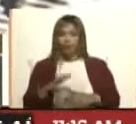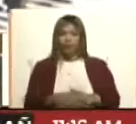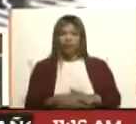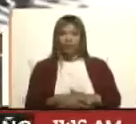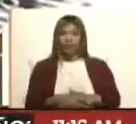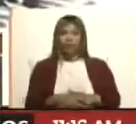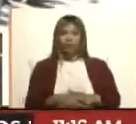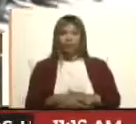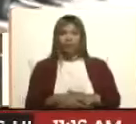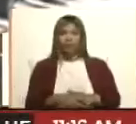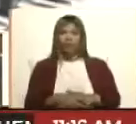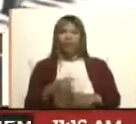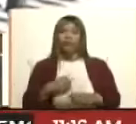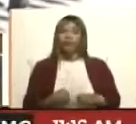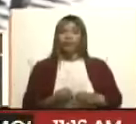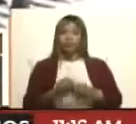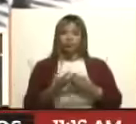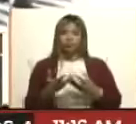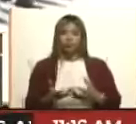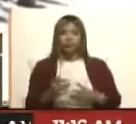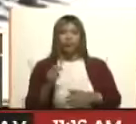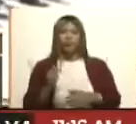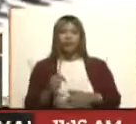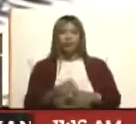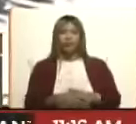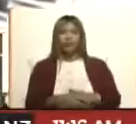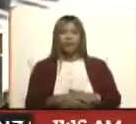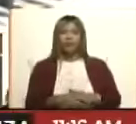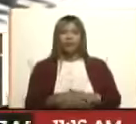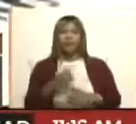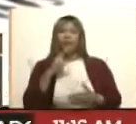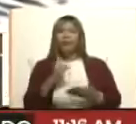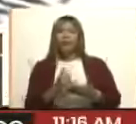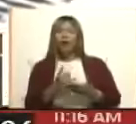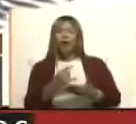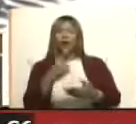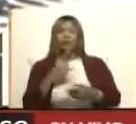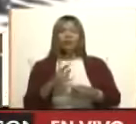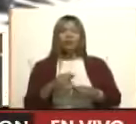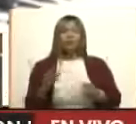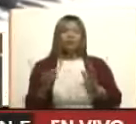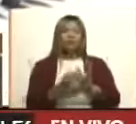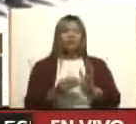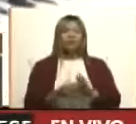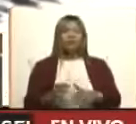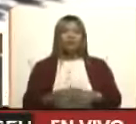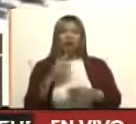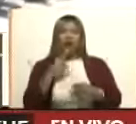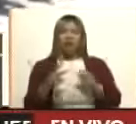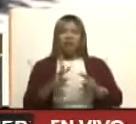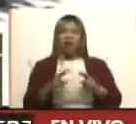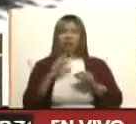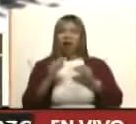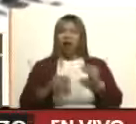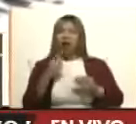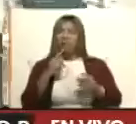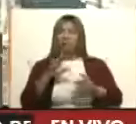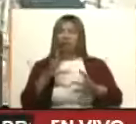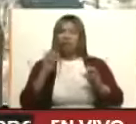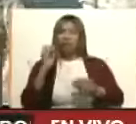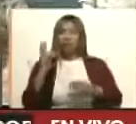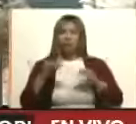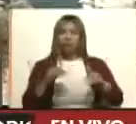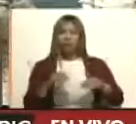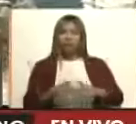que se ha expresado a través de los simulacros, a través de las adhesiones que se han dado en el Consejo